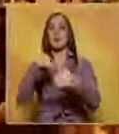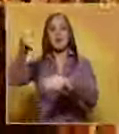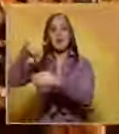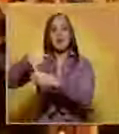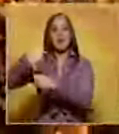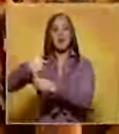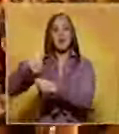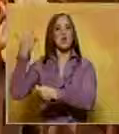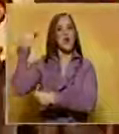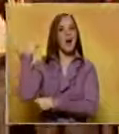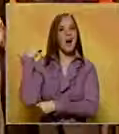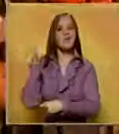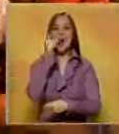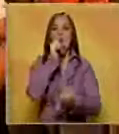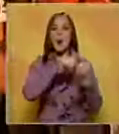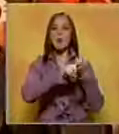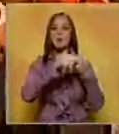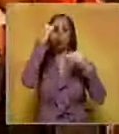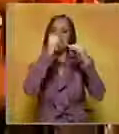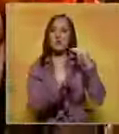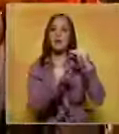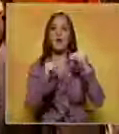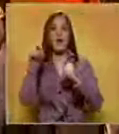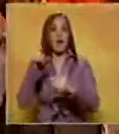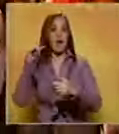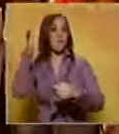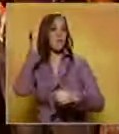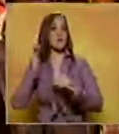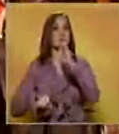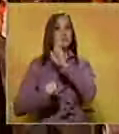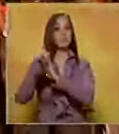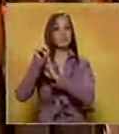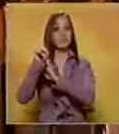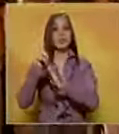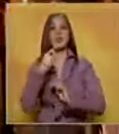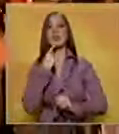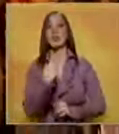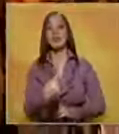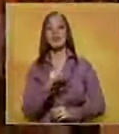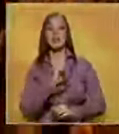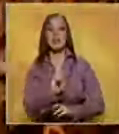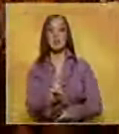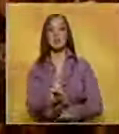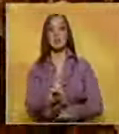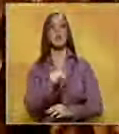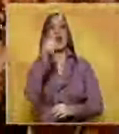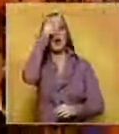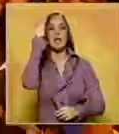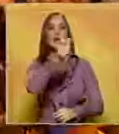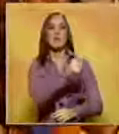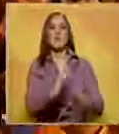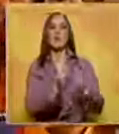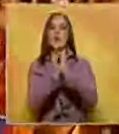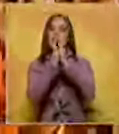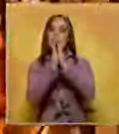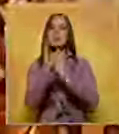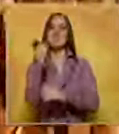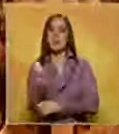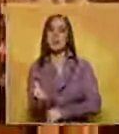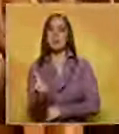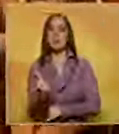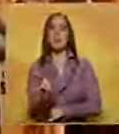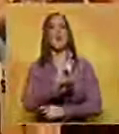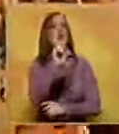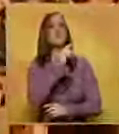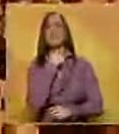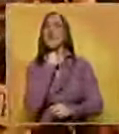por su esposo el pasado 8 de diciembre. Aseguró que este resultado es una sentencia del pueblo de San Diego rechazando la